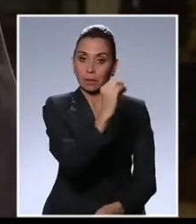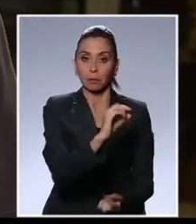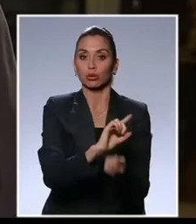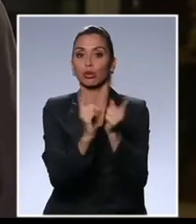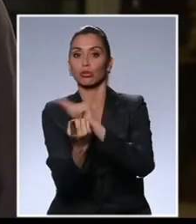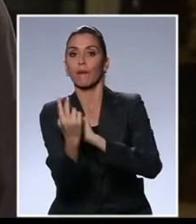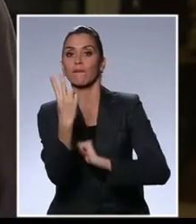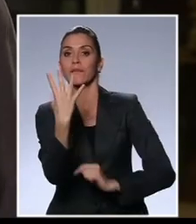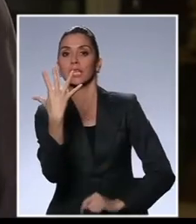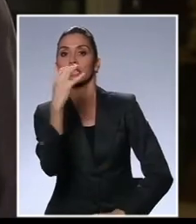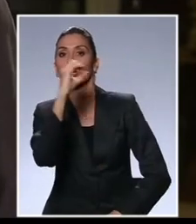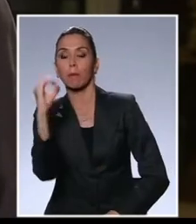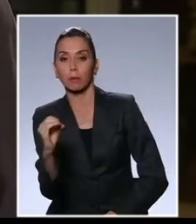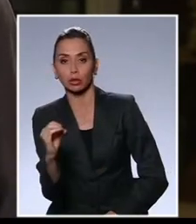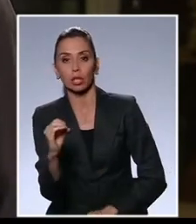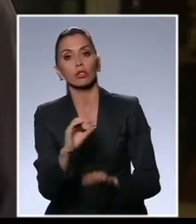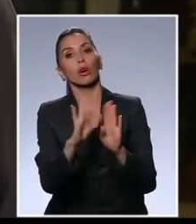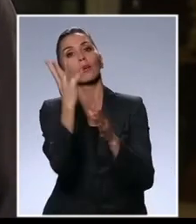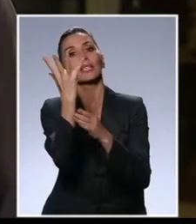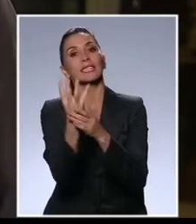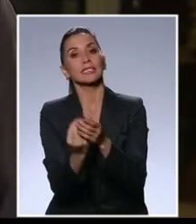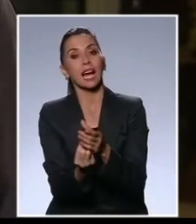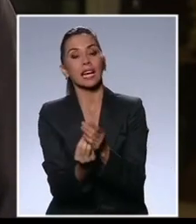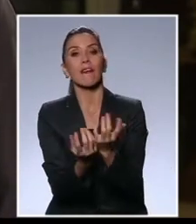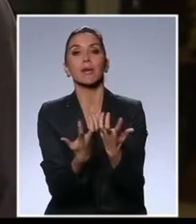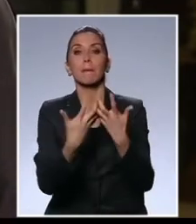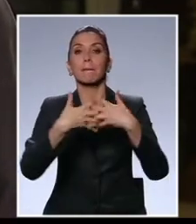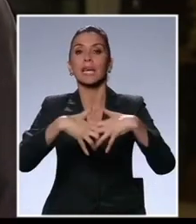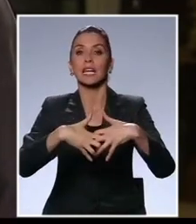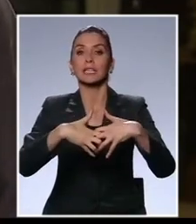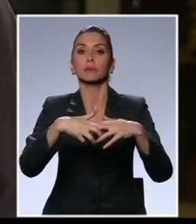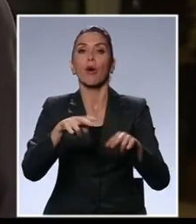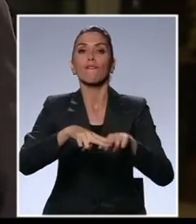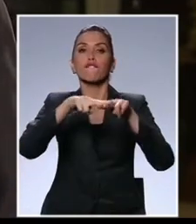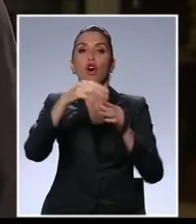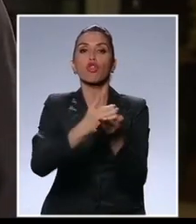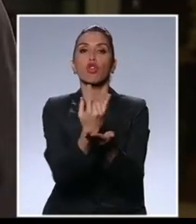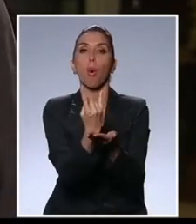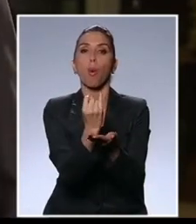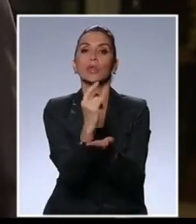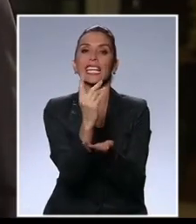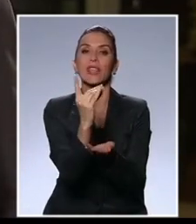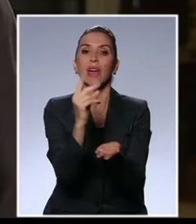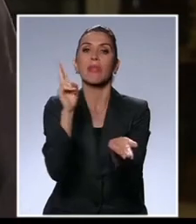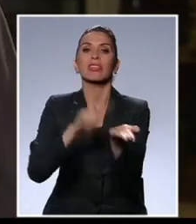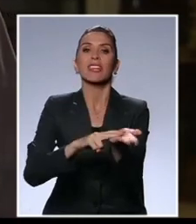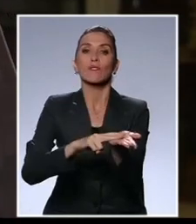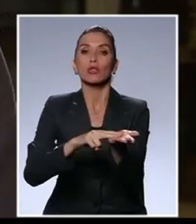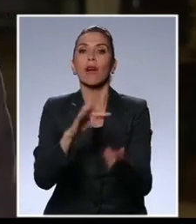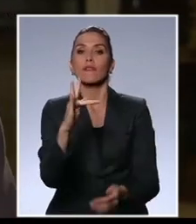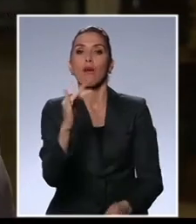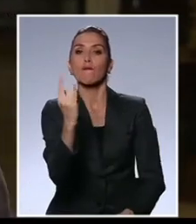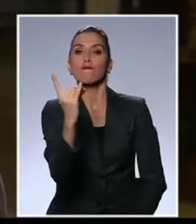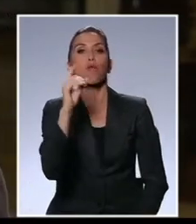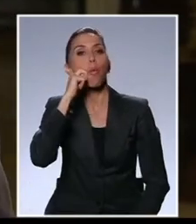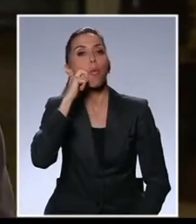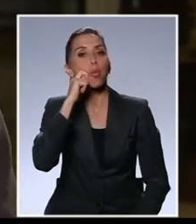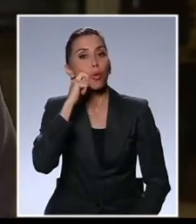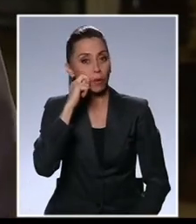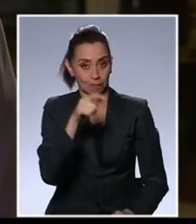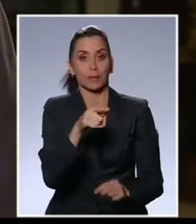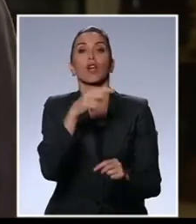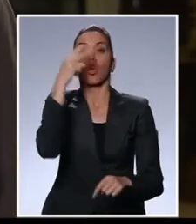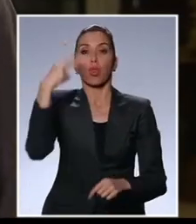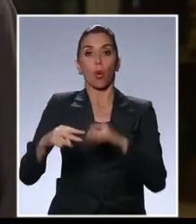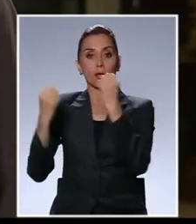25% y terminar con el mecanismo del fondo de utilidades tributables el famoso Food pasando los dueños de